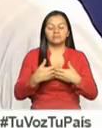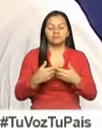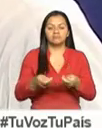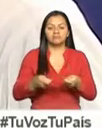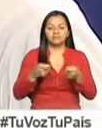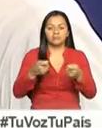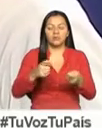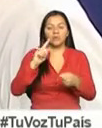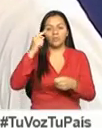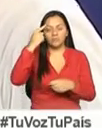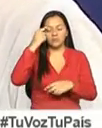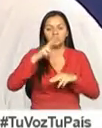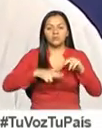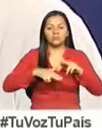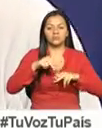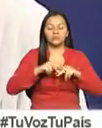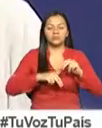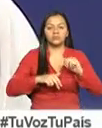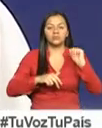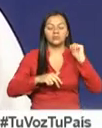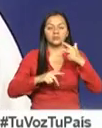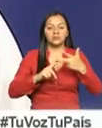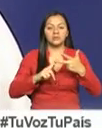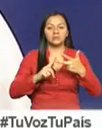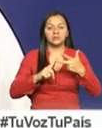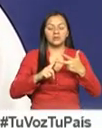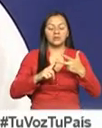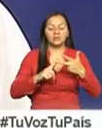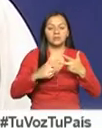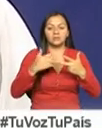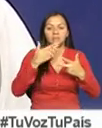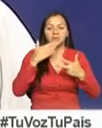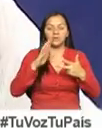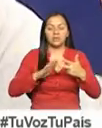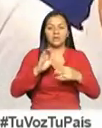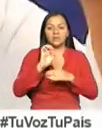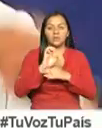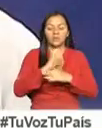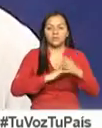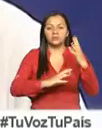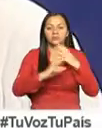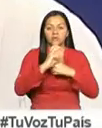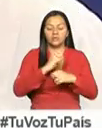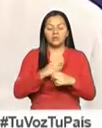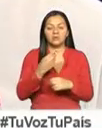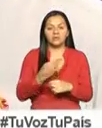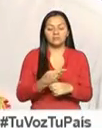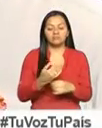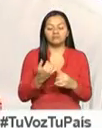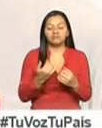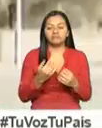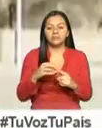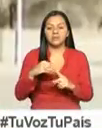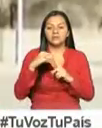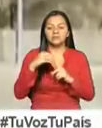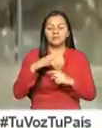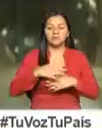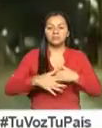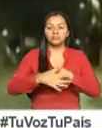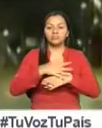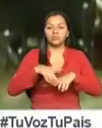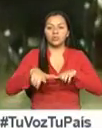por este gobierno, la tercera más grande de la historia, sopladora, aquí en el corazón energético de la patria.